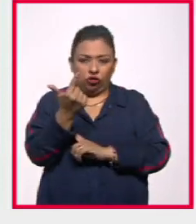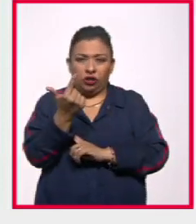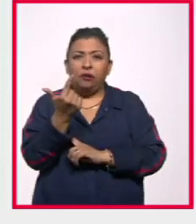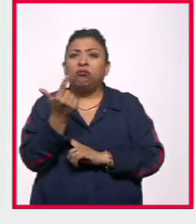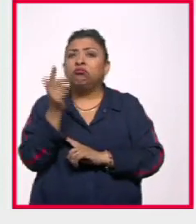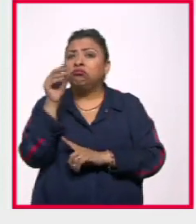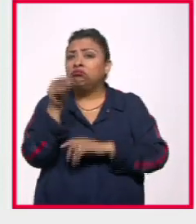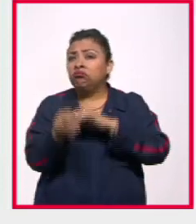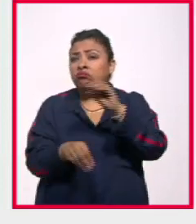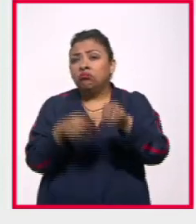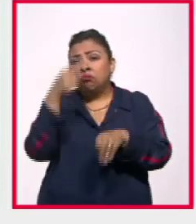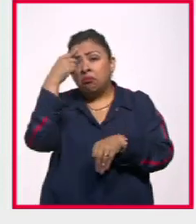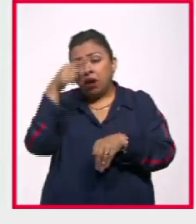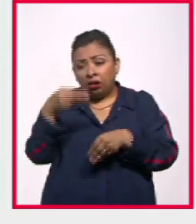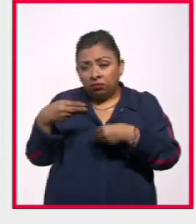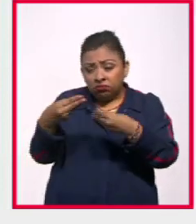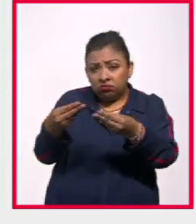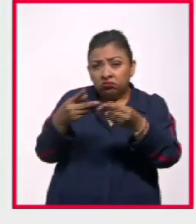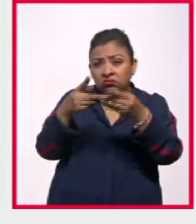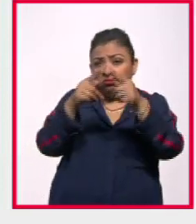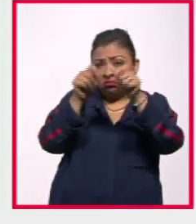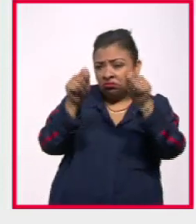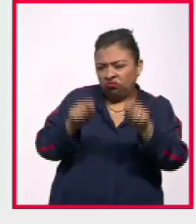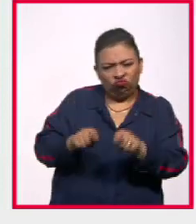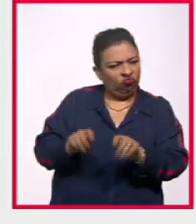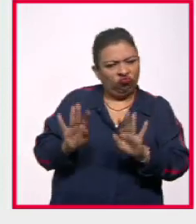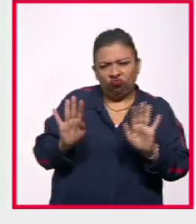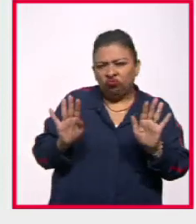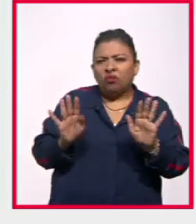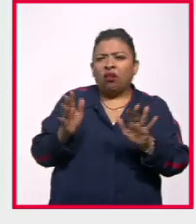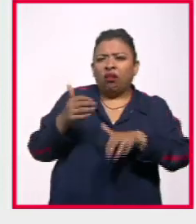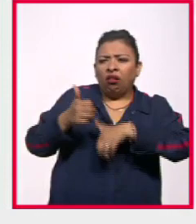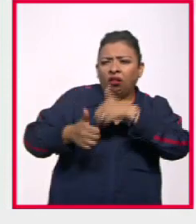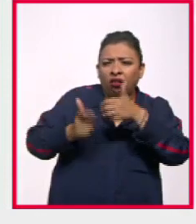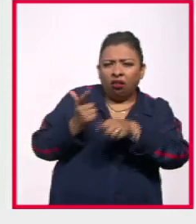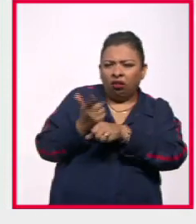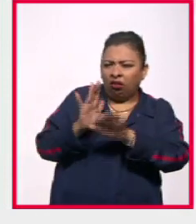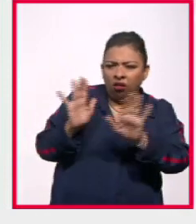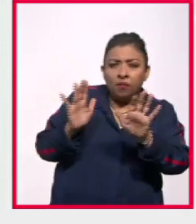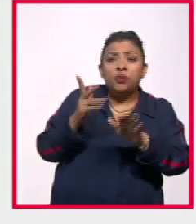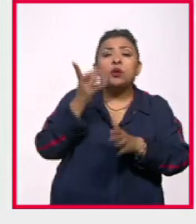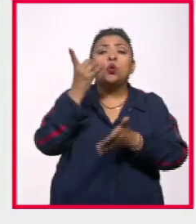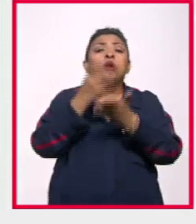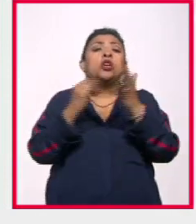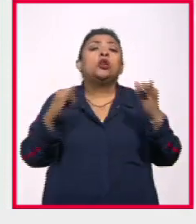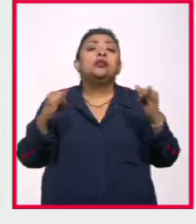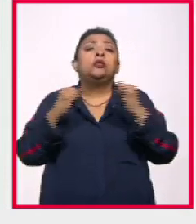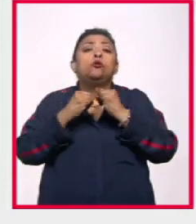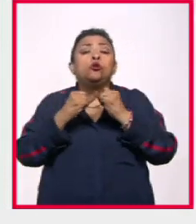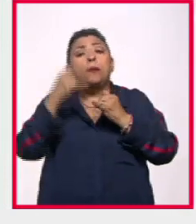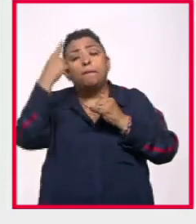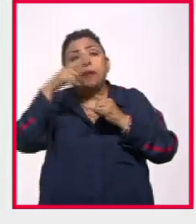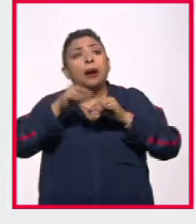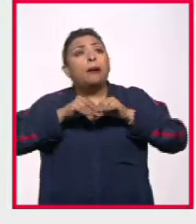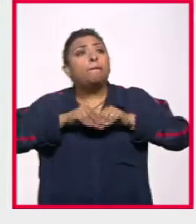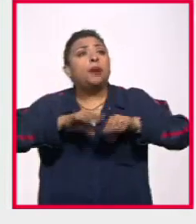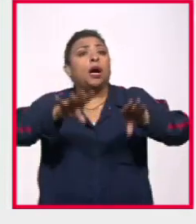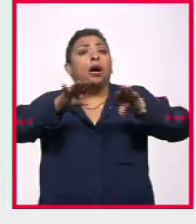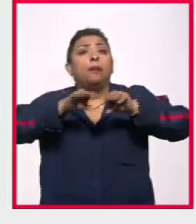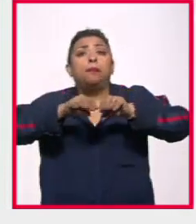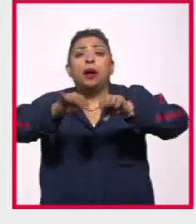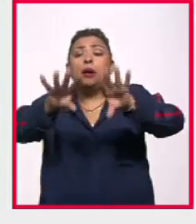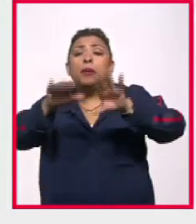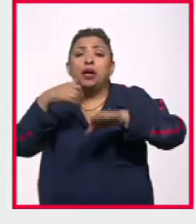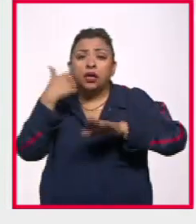estaba diseñada para otorgar títulos, para brindar carreras. Era una institución difusora. Querían llevar